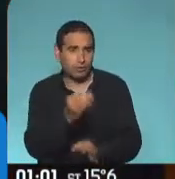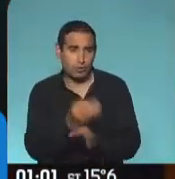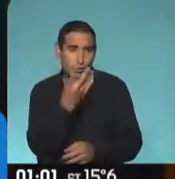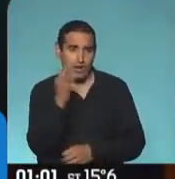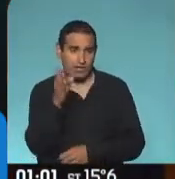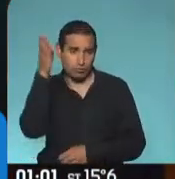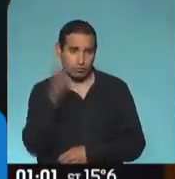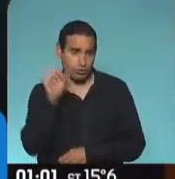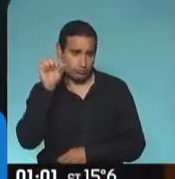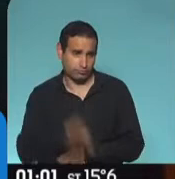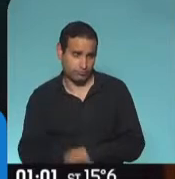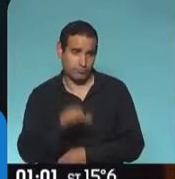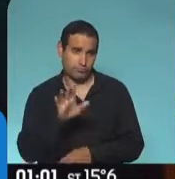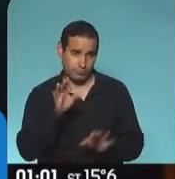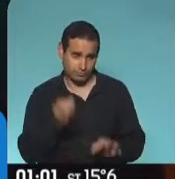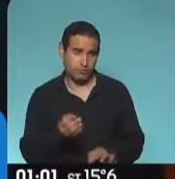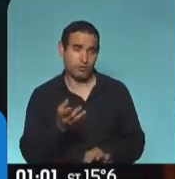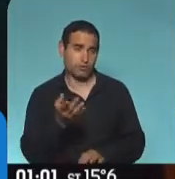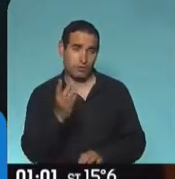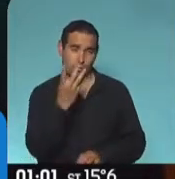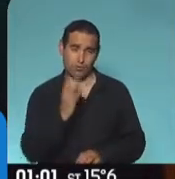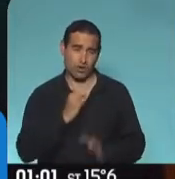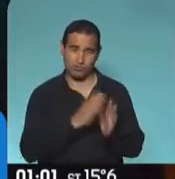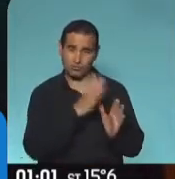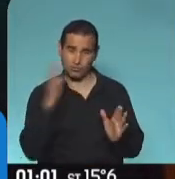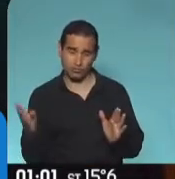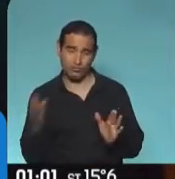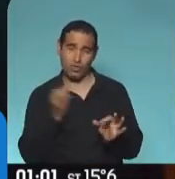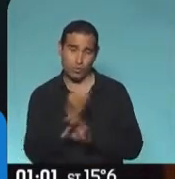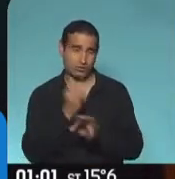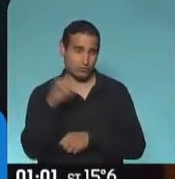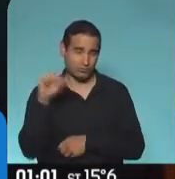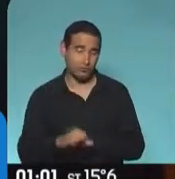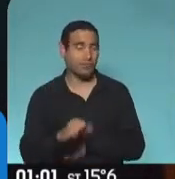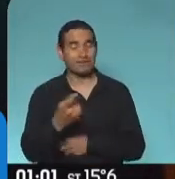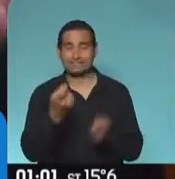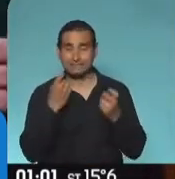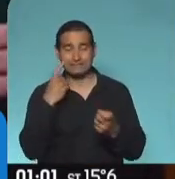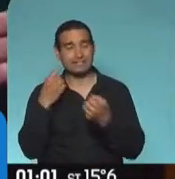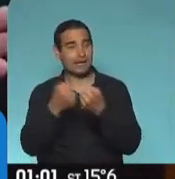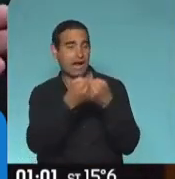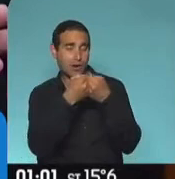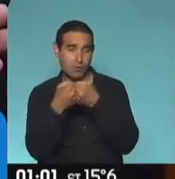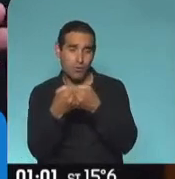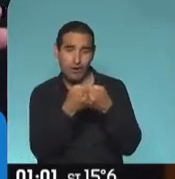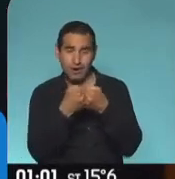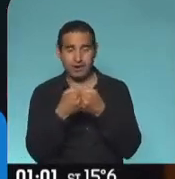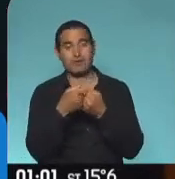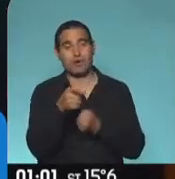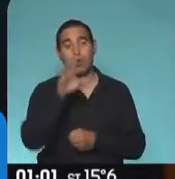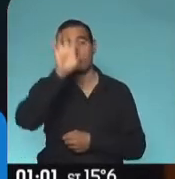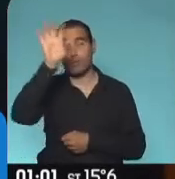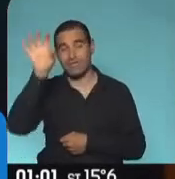40 por ciento en términos reales en los últimos cuatro años y eso demanda consensos de fuerte articulación con las